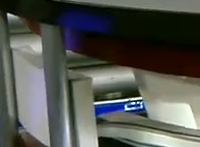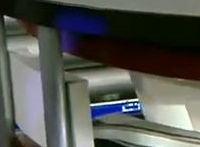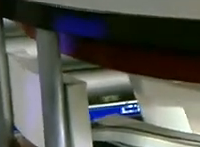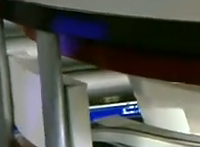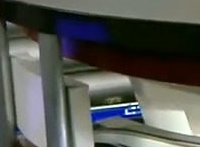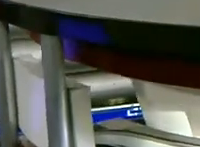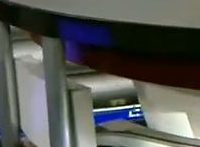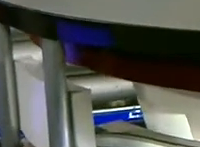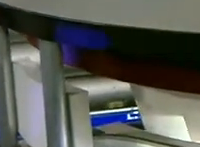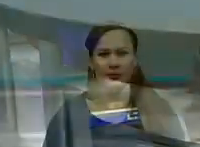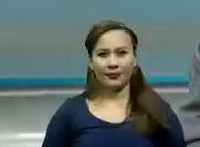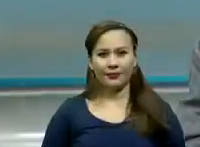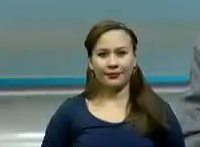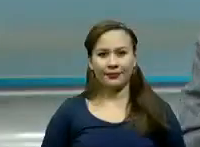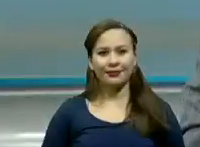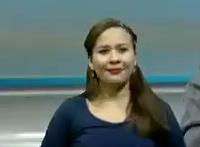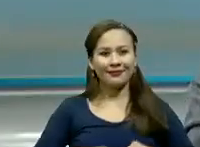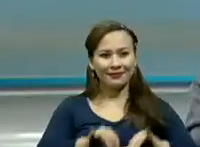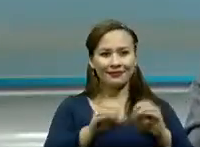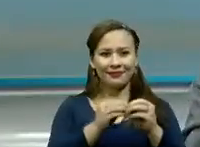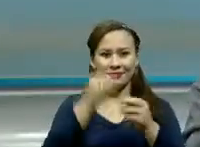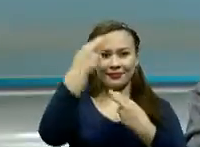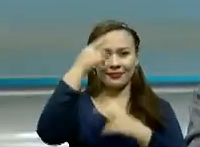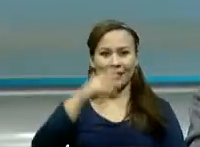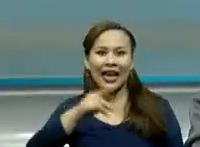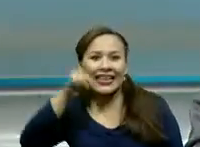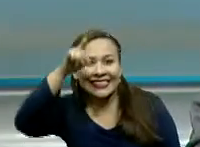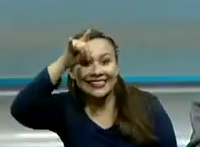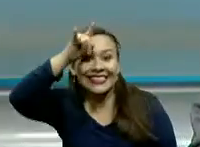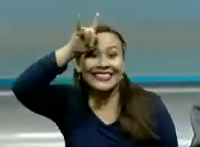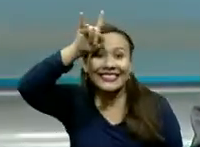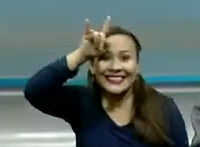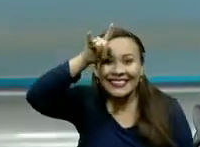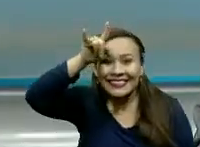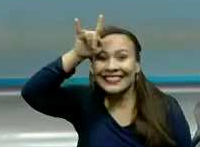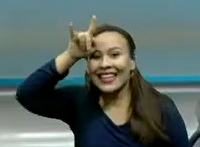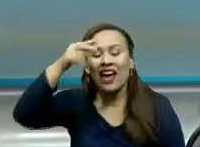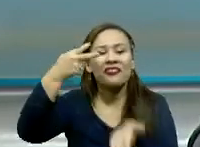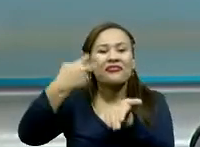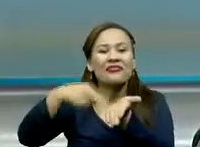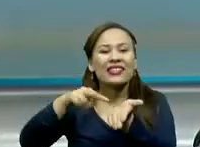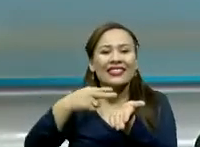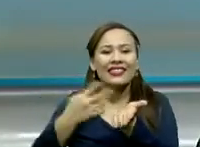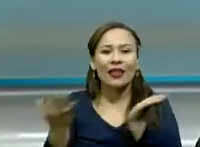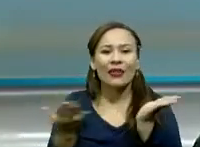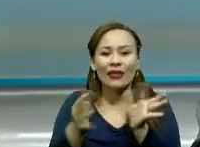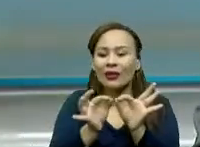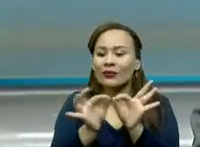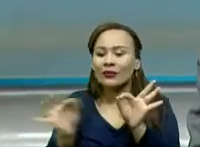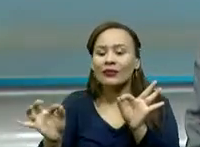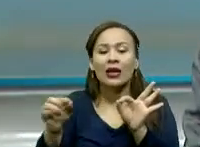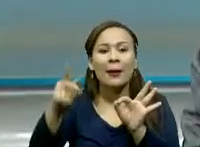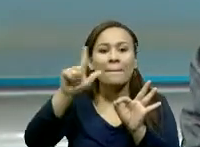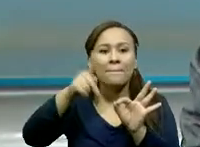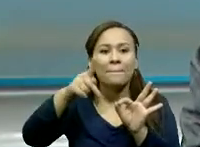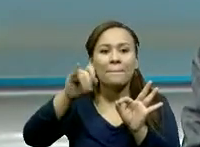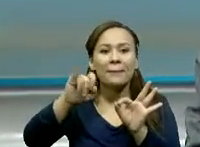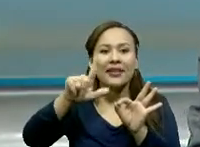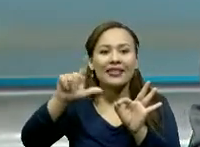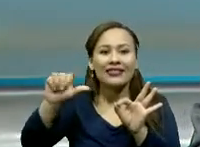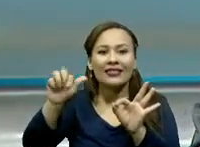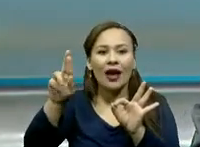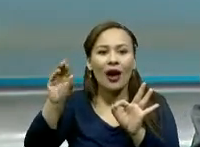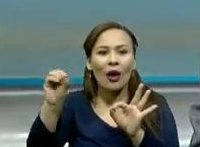noche a nivel nacional. Continuamos informando. La Diablada de Píllaro es la celebración más grande e importante de esa localidad ubicada en la provincia